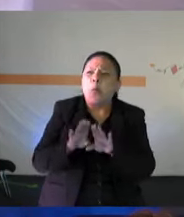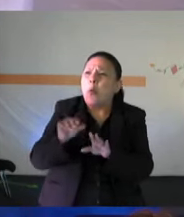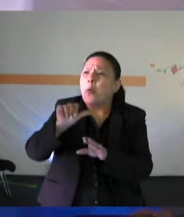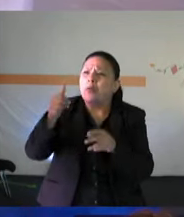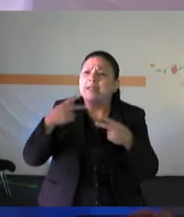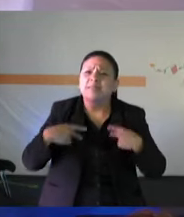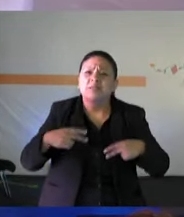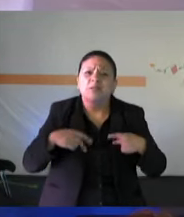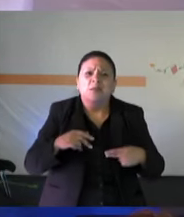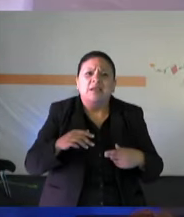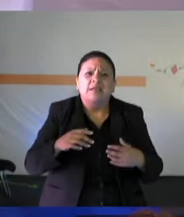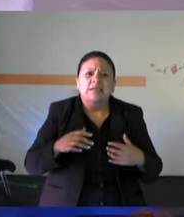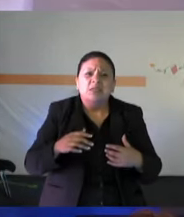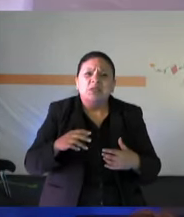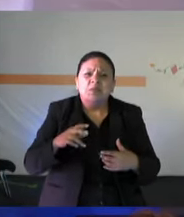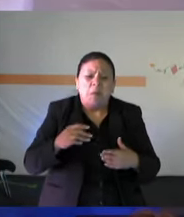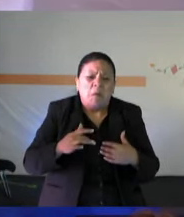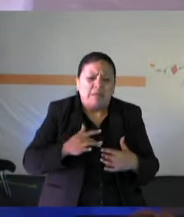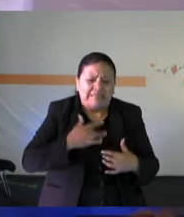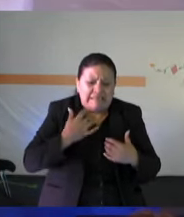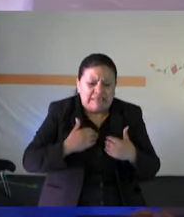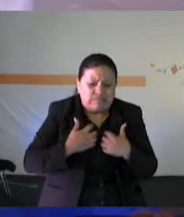sus